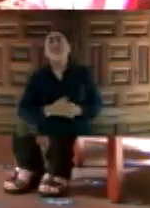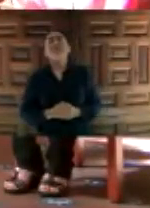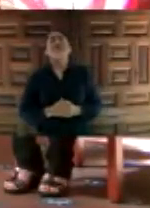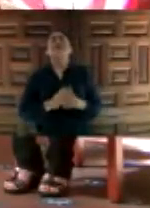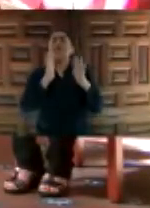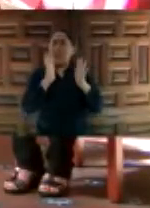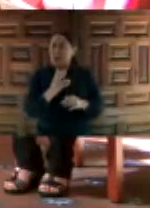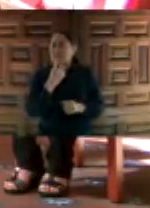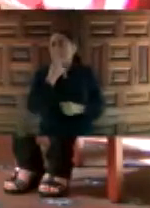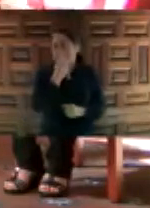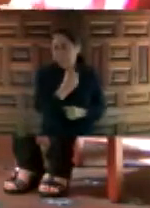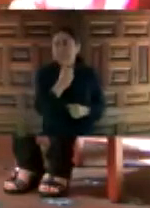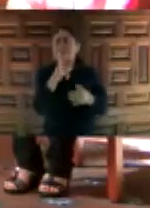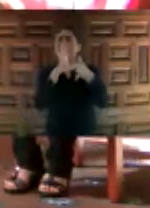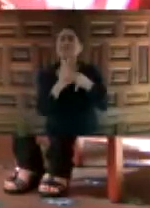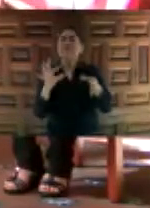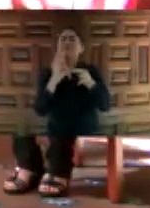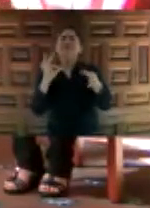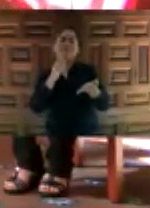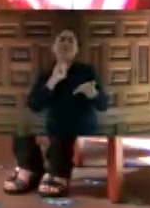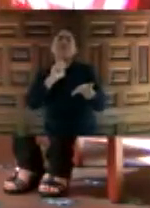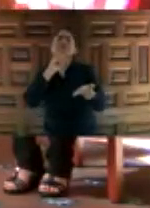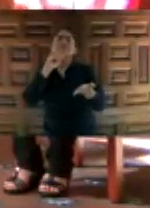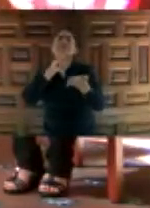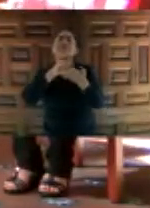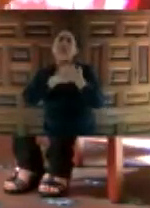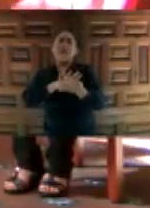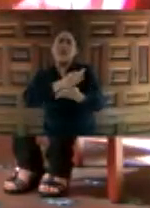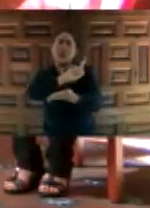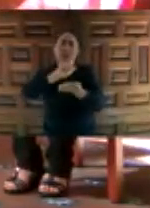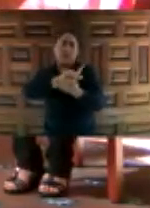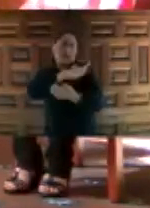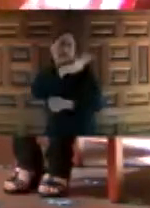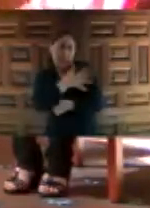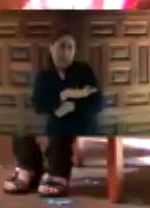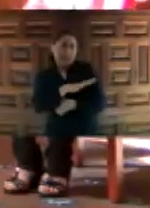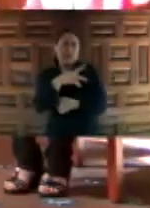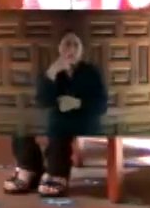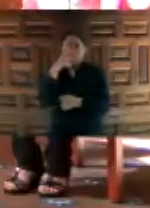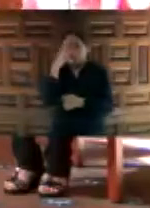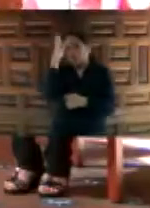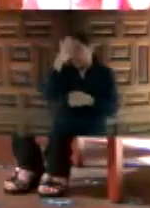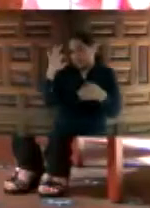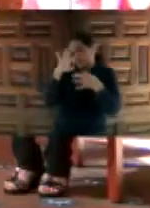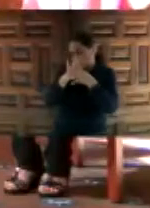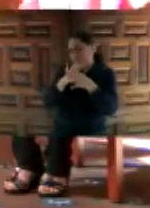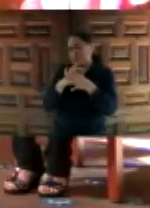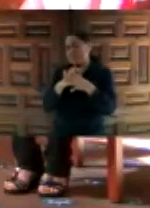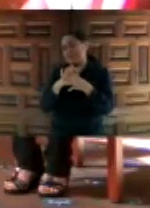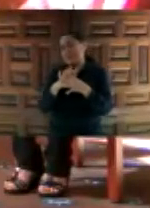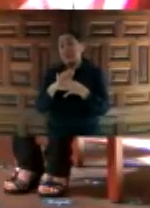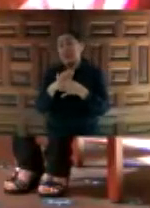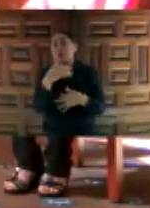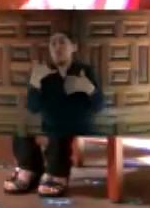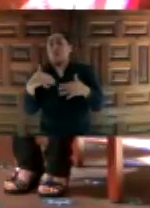se ha señalado el marco general epistemológico, filosófico de la ley y las bondades que nos